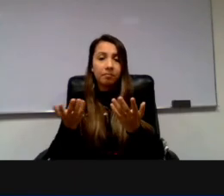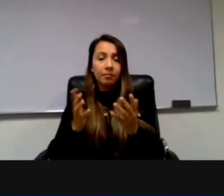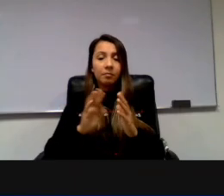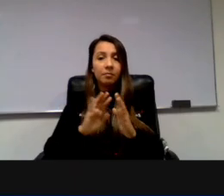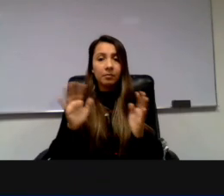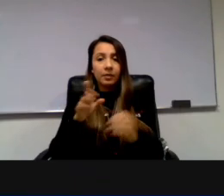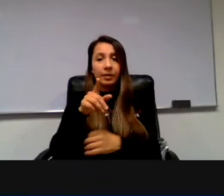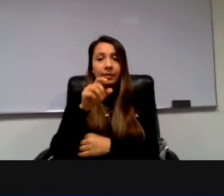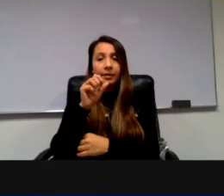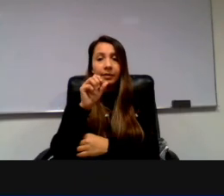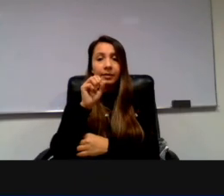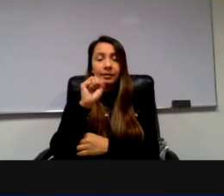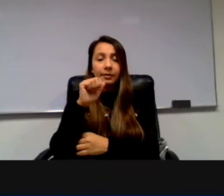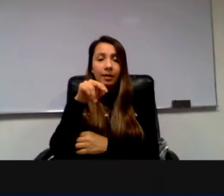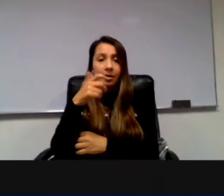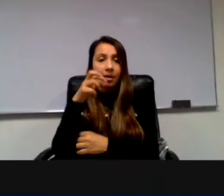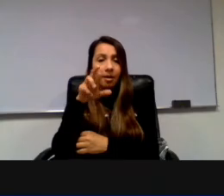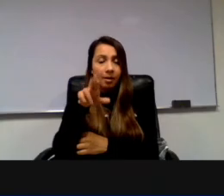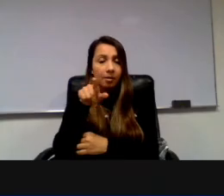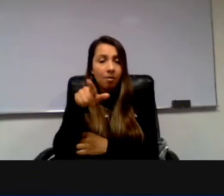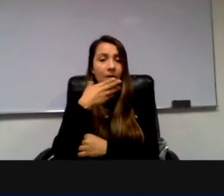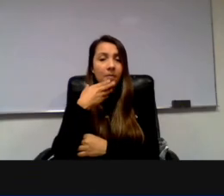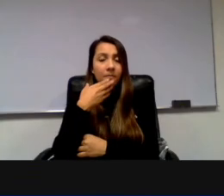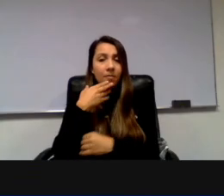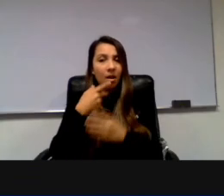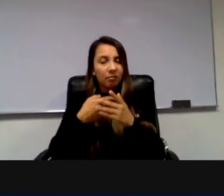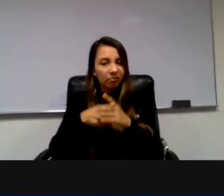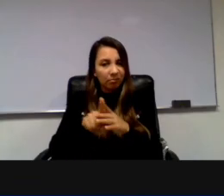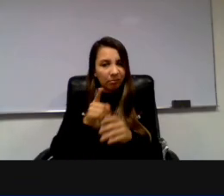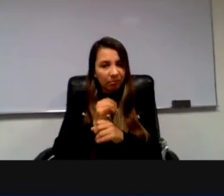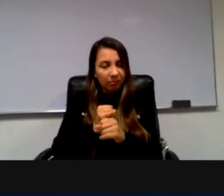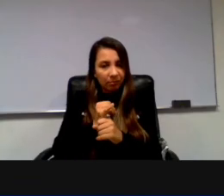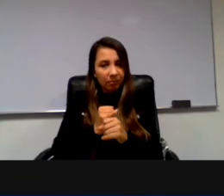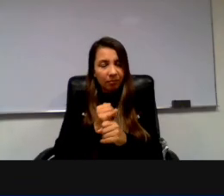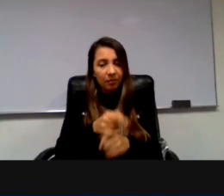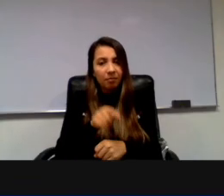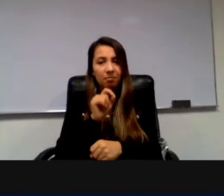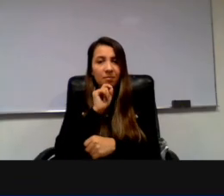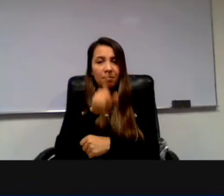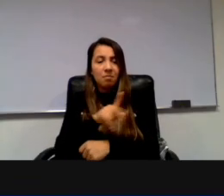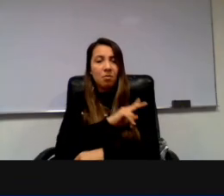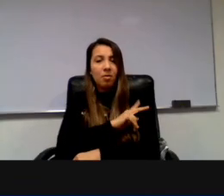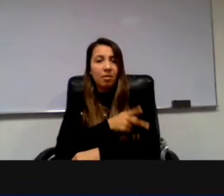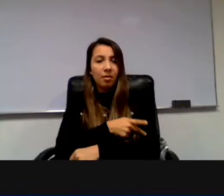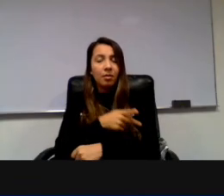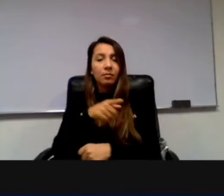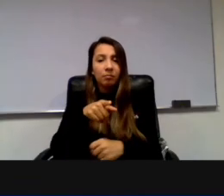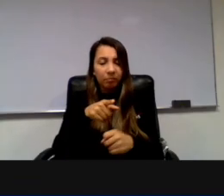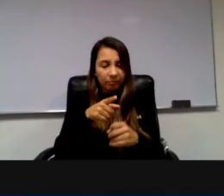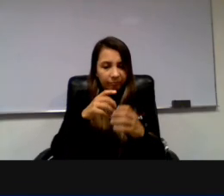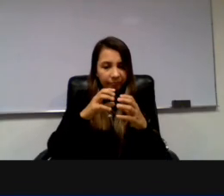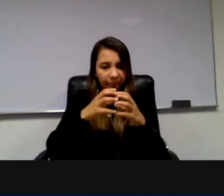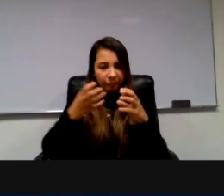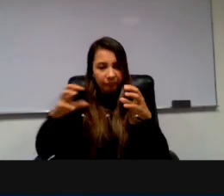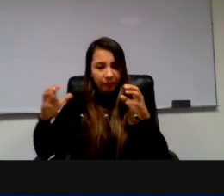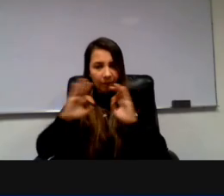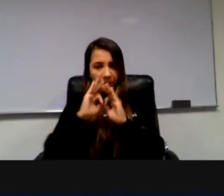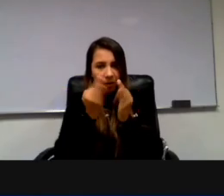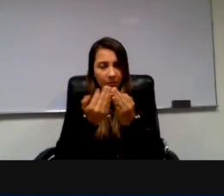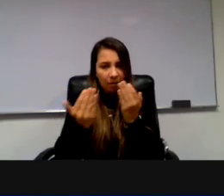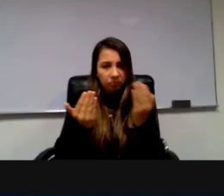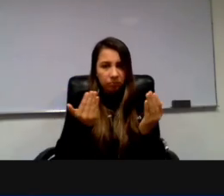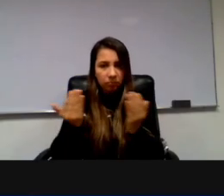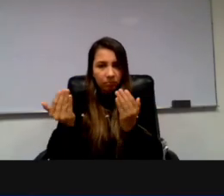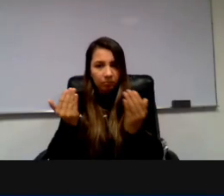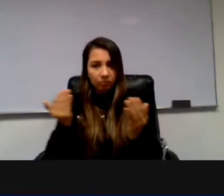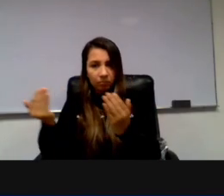entonces Sanger empieza a conocer la estructura primaria de las proteínas, y empieza a compararlas, ¿no?